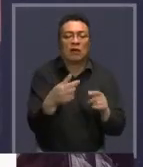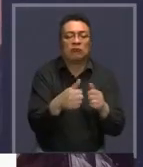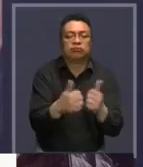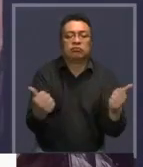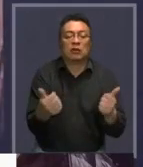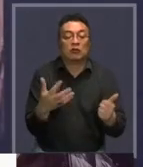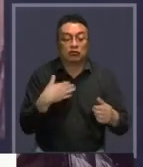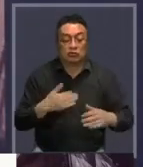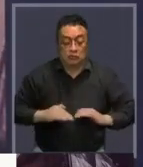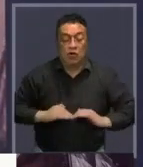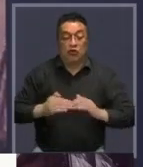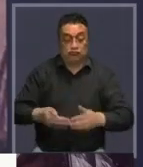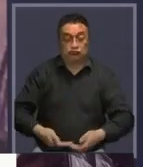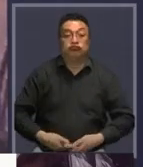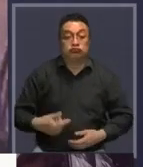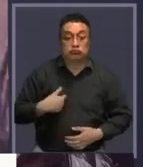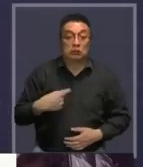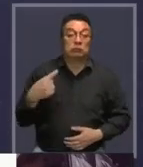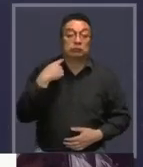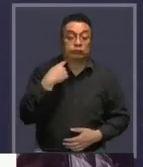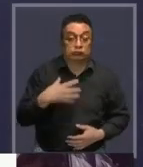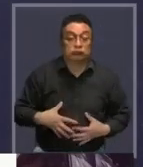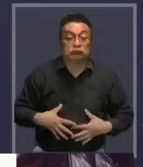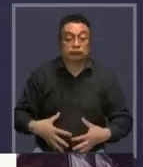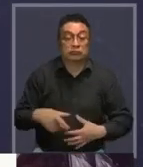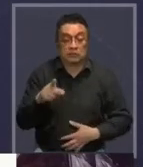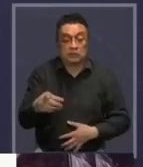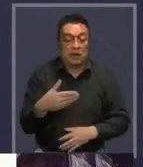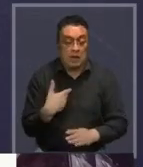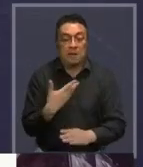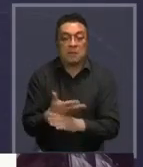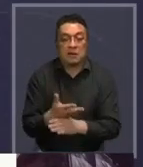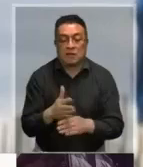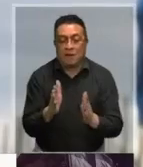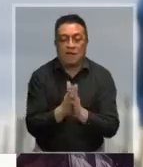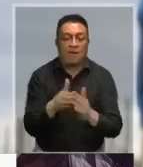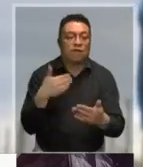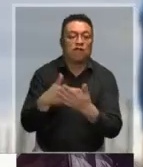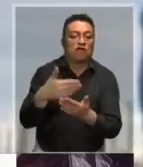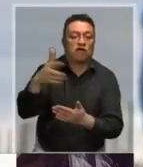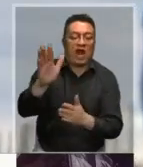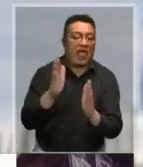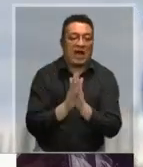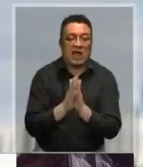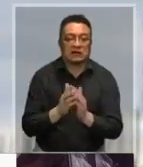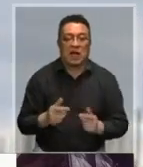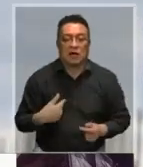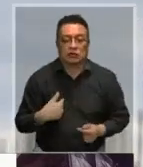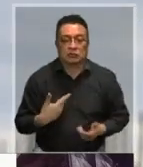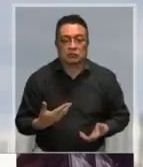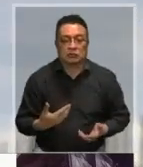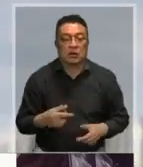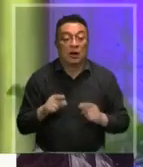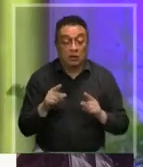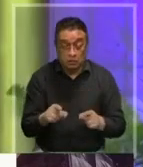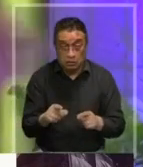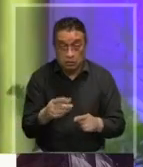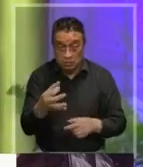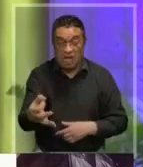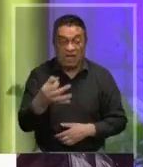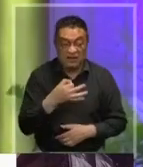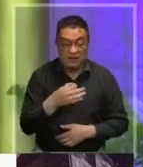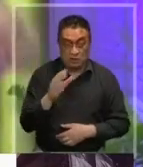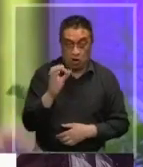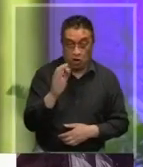quedé embarazada quedé embarazada y él me pidió que me fuera de la iglesia varios años después yosel cuenta que el obispo